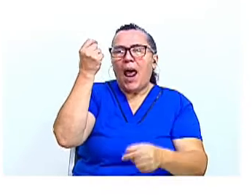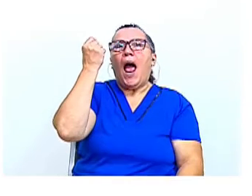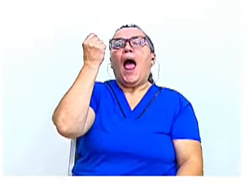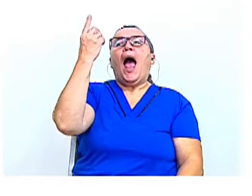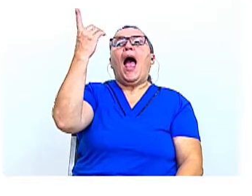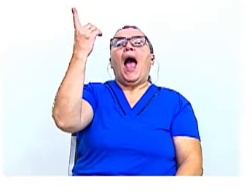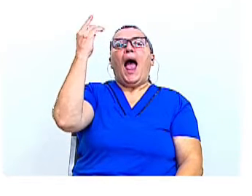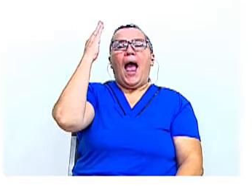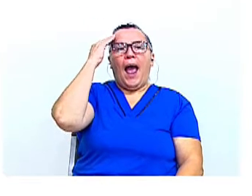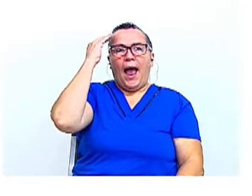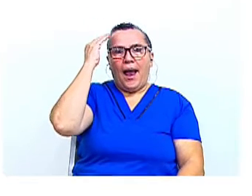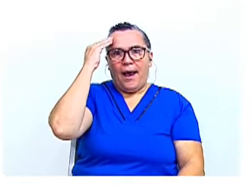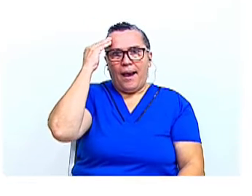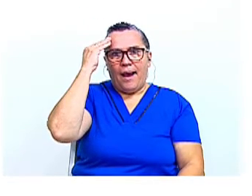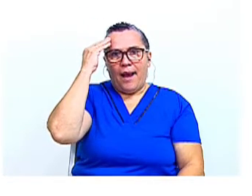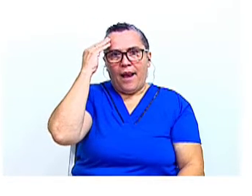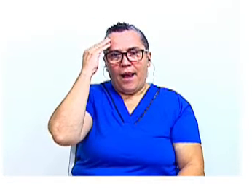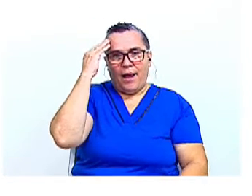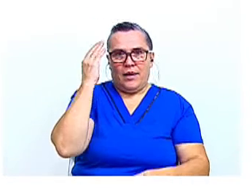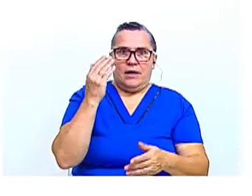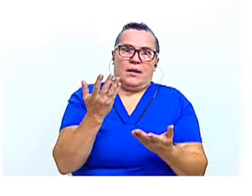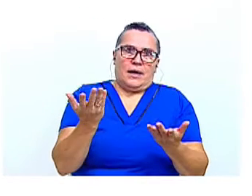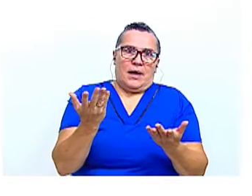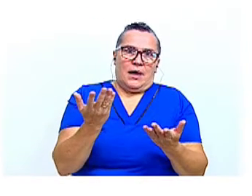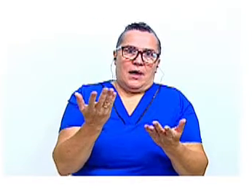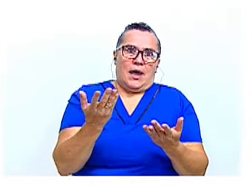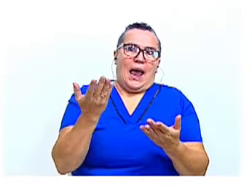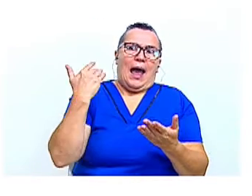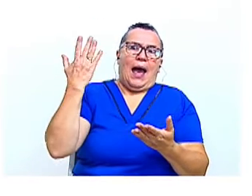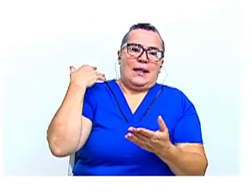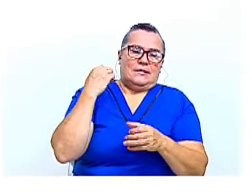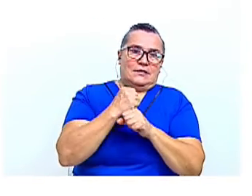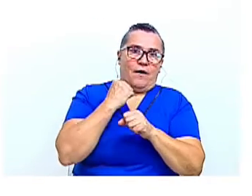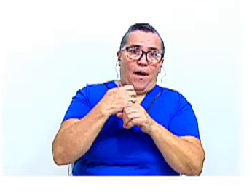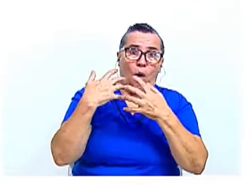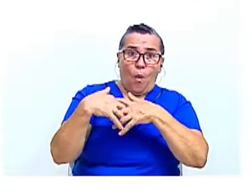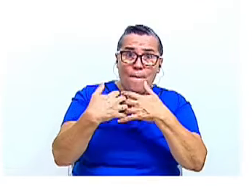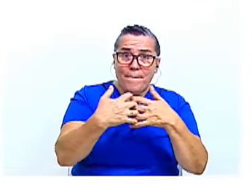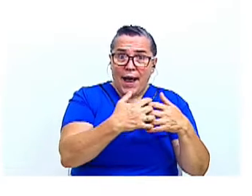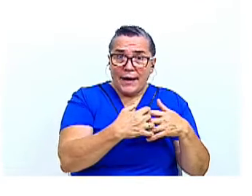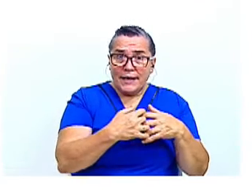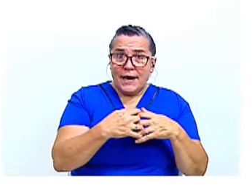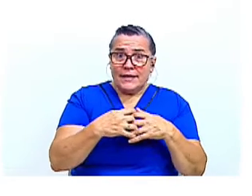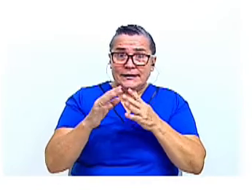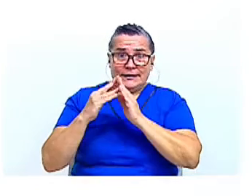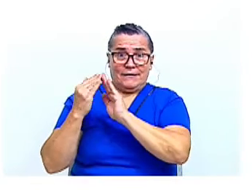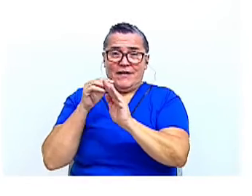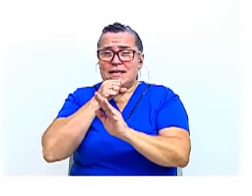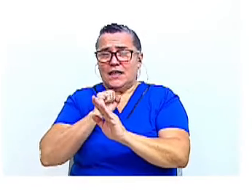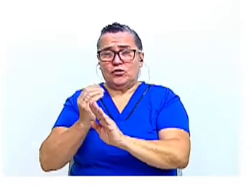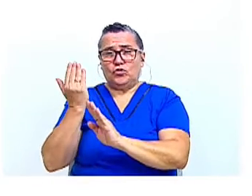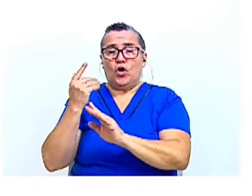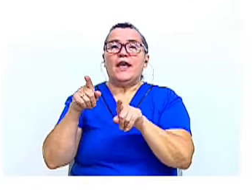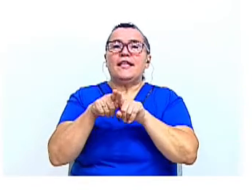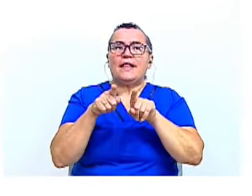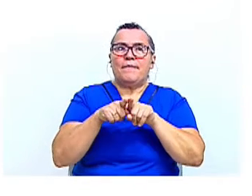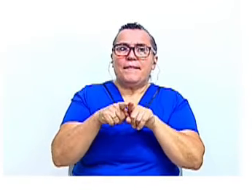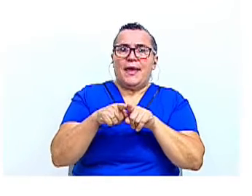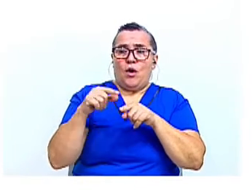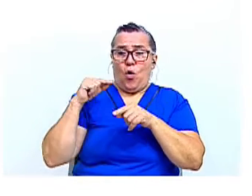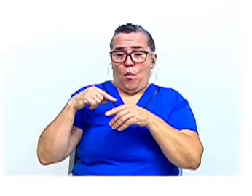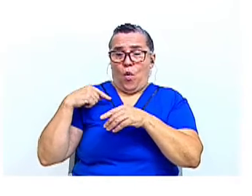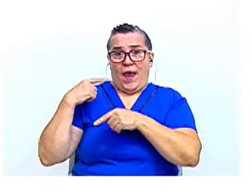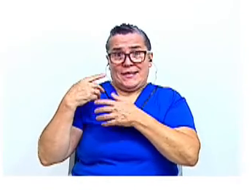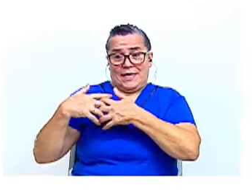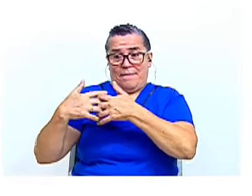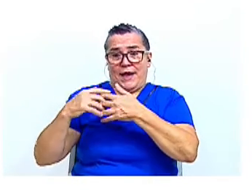no solamente cómo realizaban el trabajo de las máquinas nuestras antiguas civilizaciones, sino cómo estas máquinas